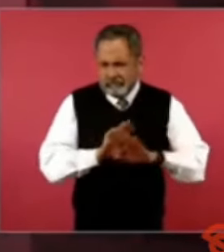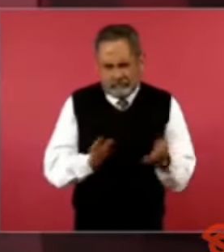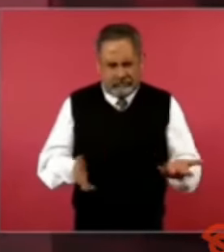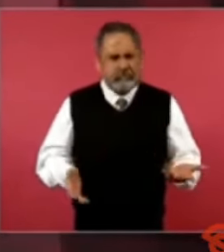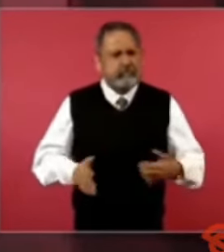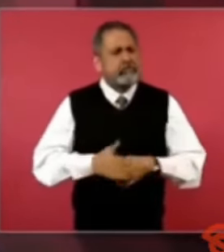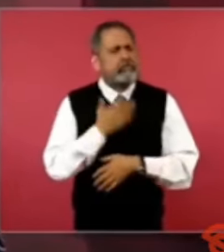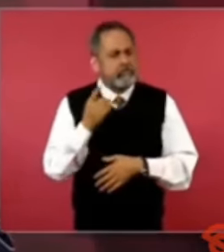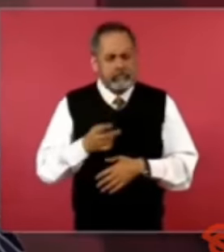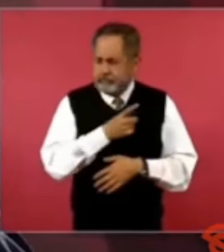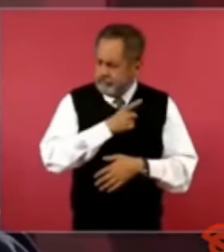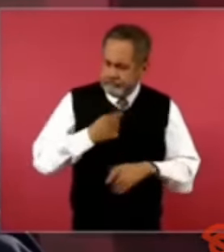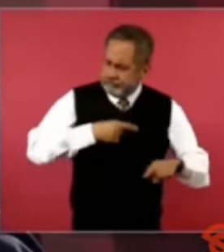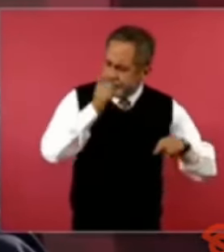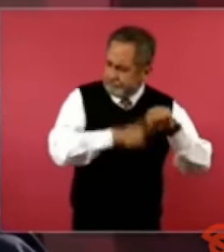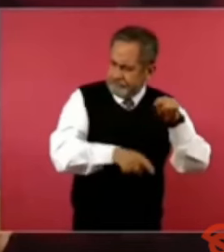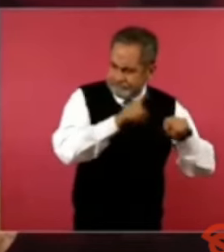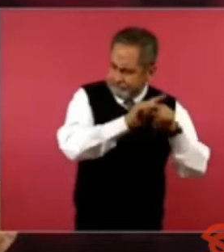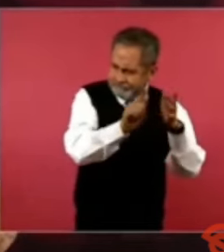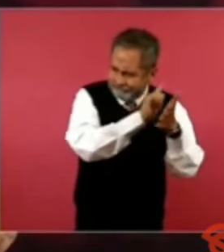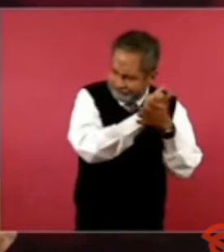hay que limpiar el